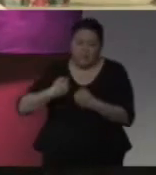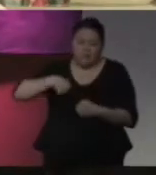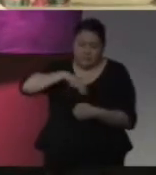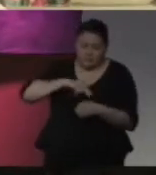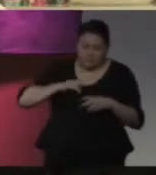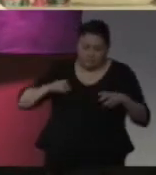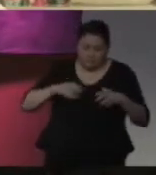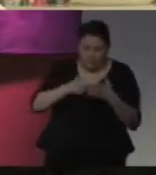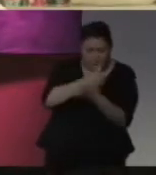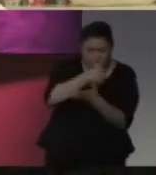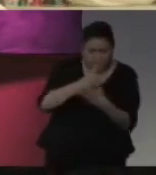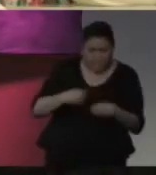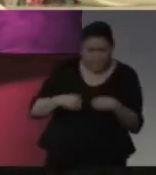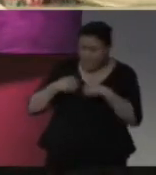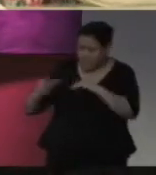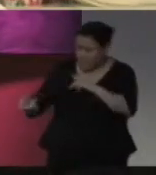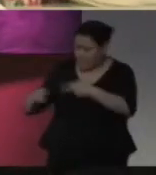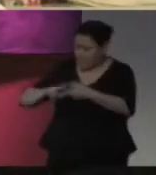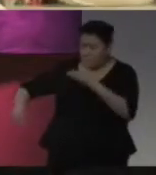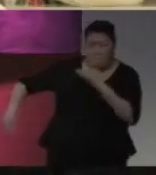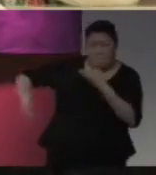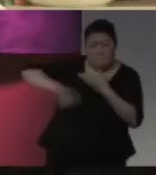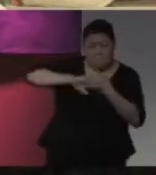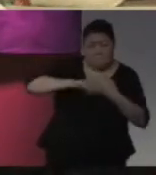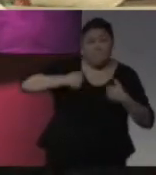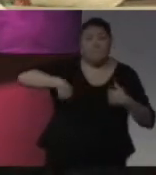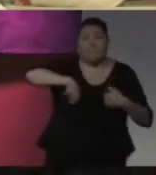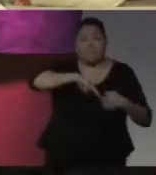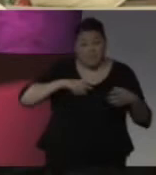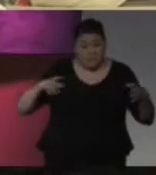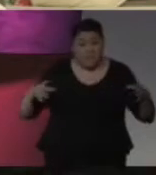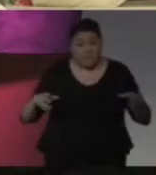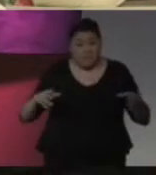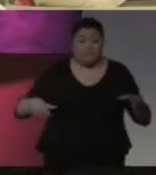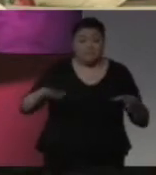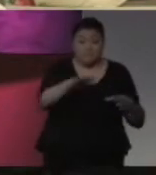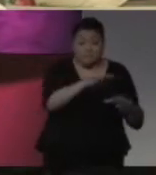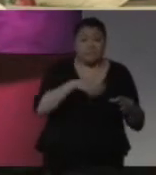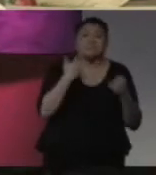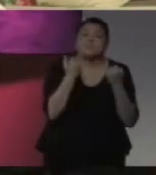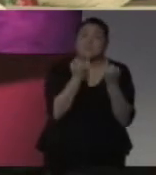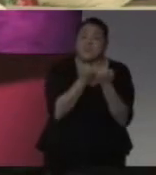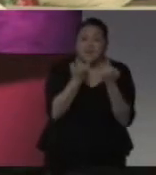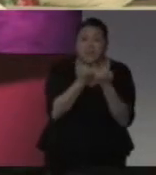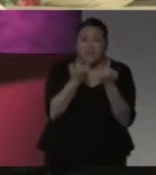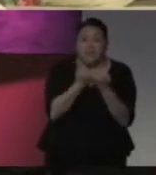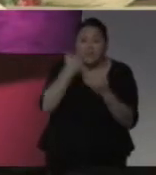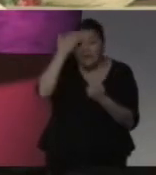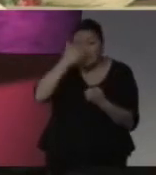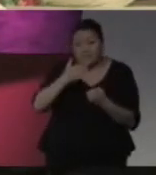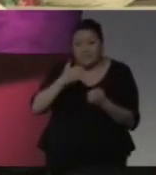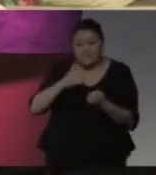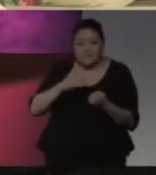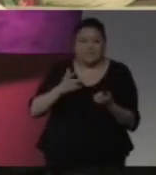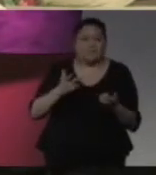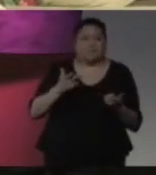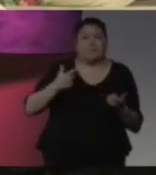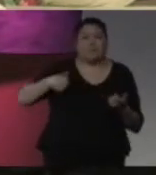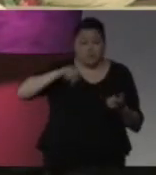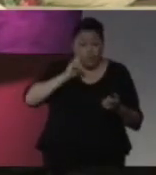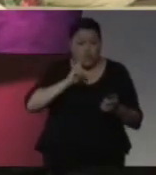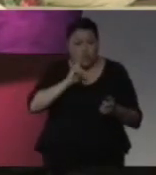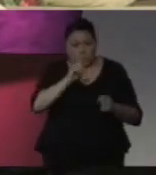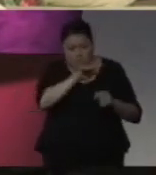a nosotras otro camino, otra posibilidad de entender esa igualdad y esa